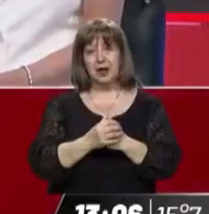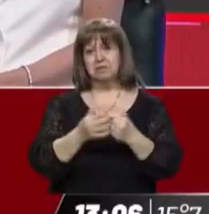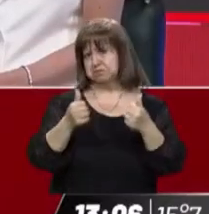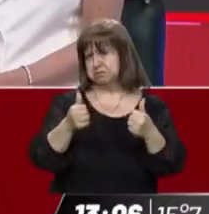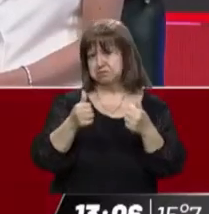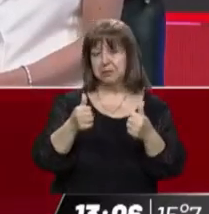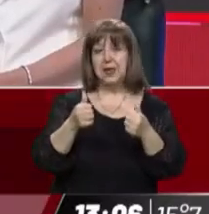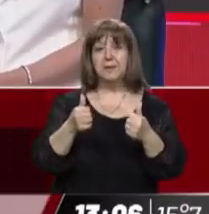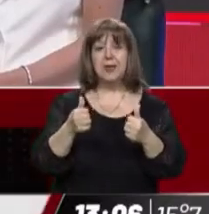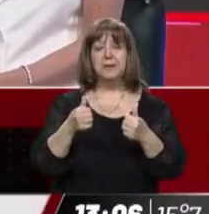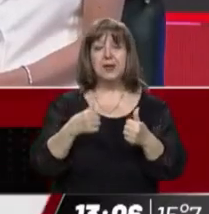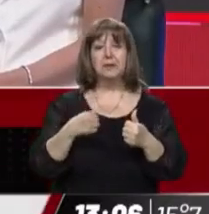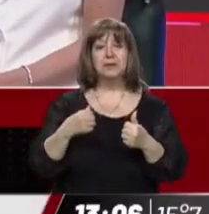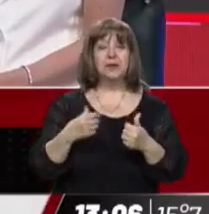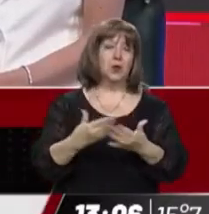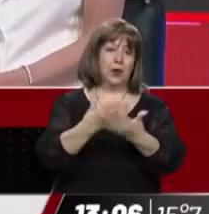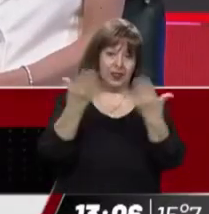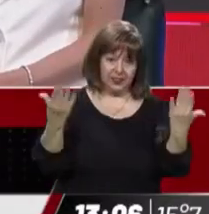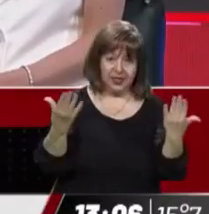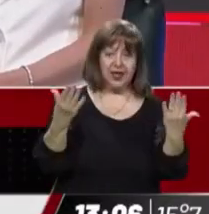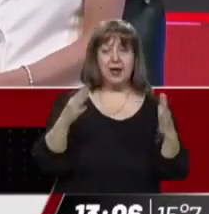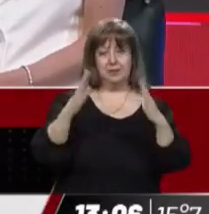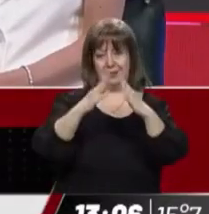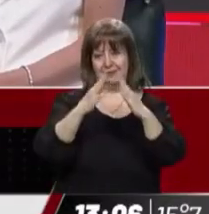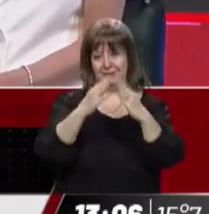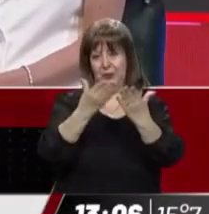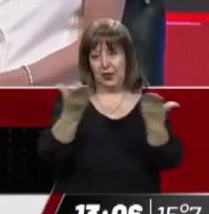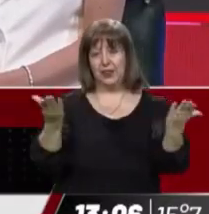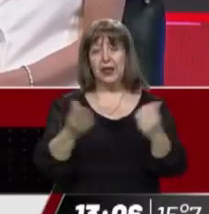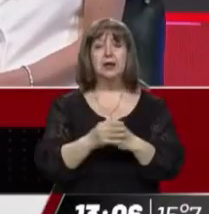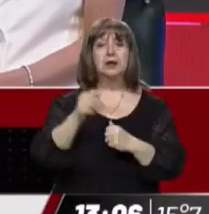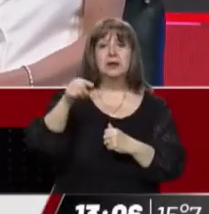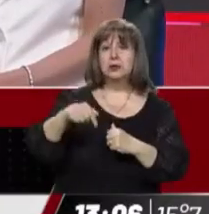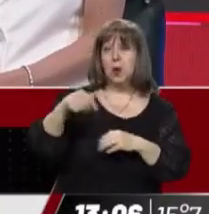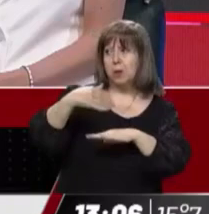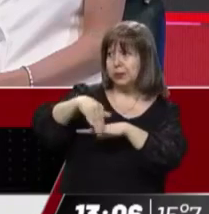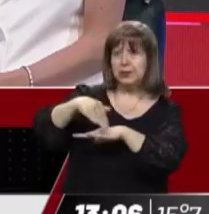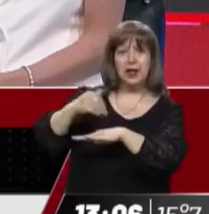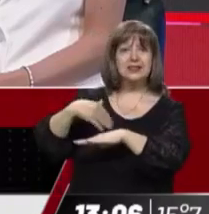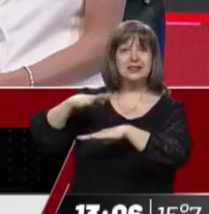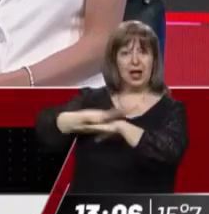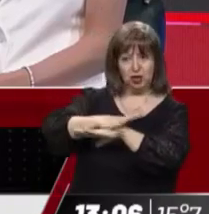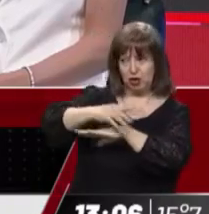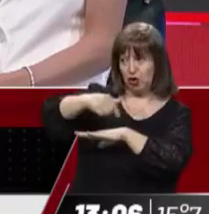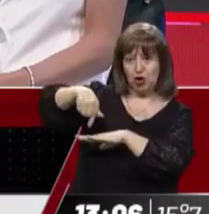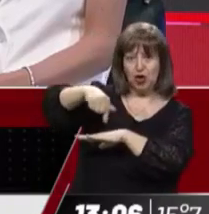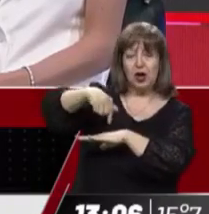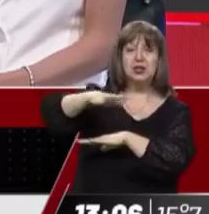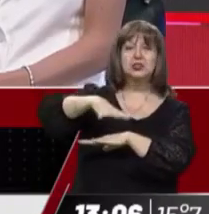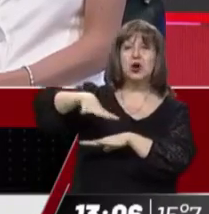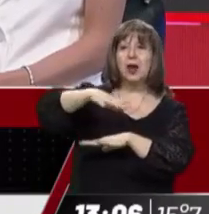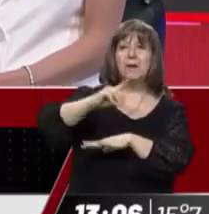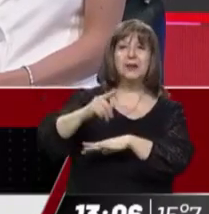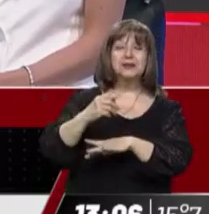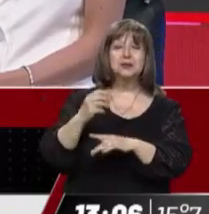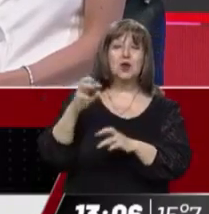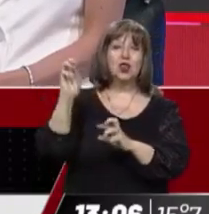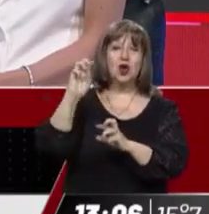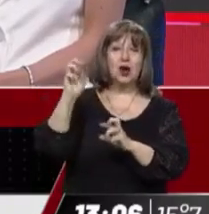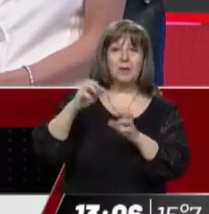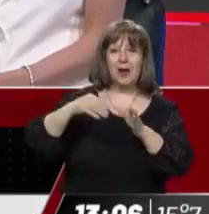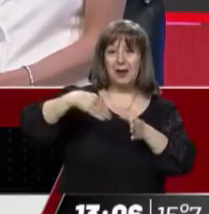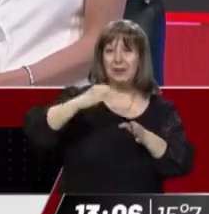Bien, ¿qué tal? ¿Cómo les va? Buen mediodía para todos en casa. Estamos acá en pleno centro. Ustedes saben que en esta zona, lo que es cerca